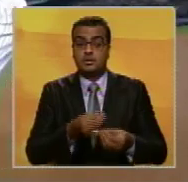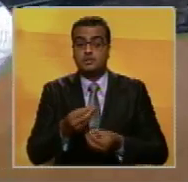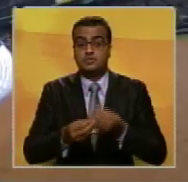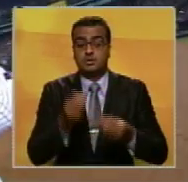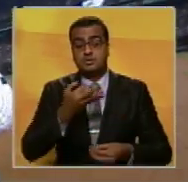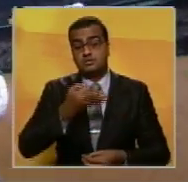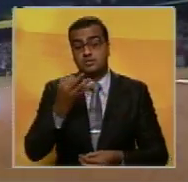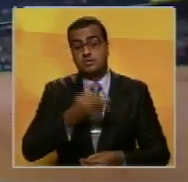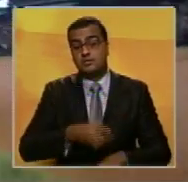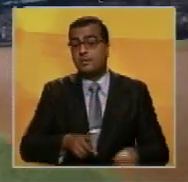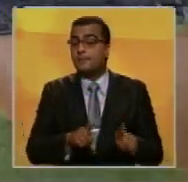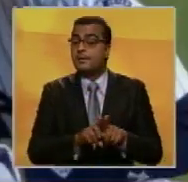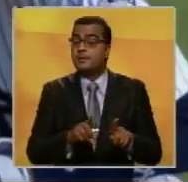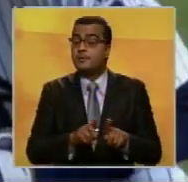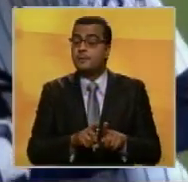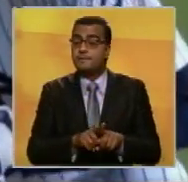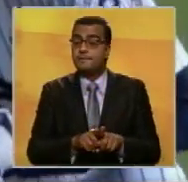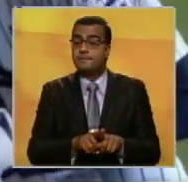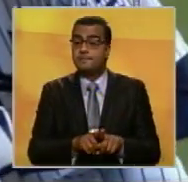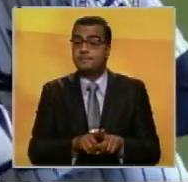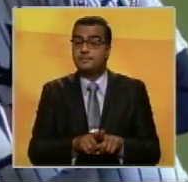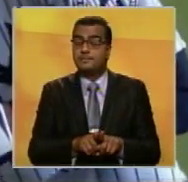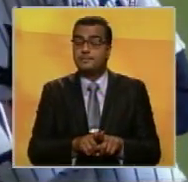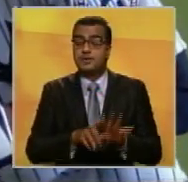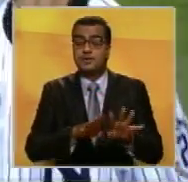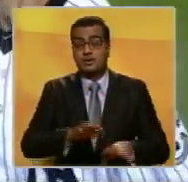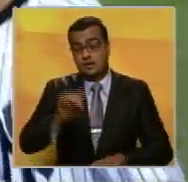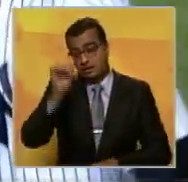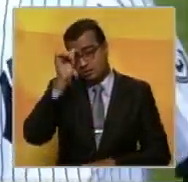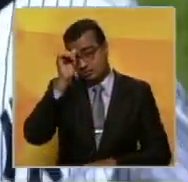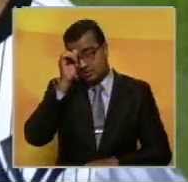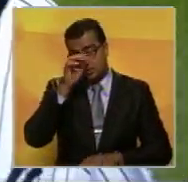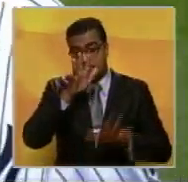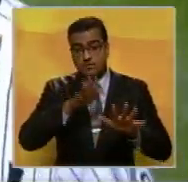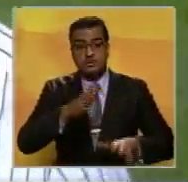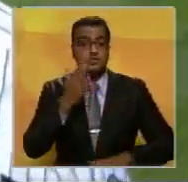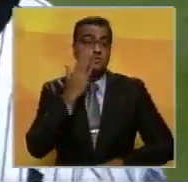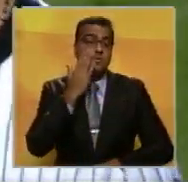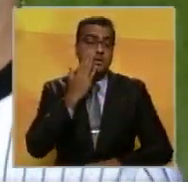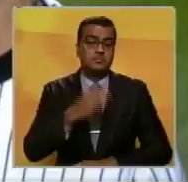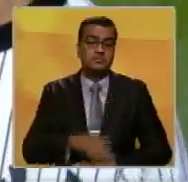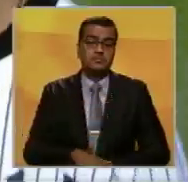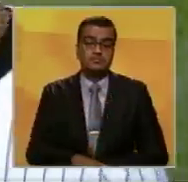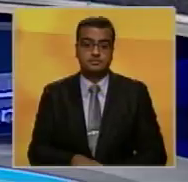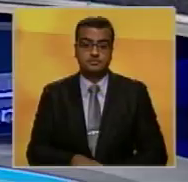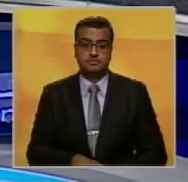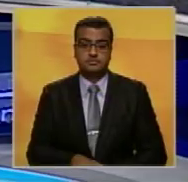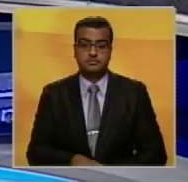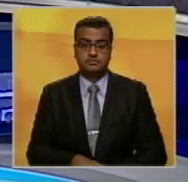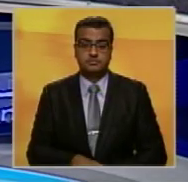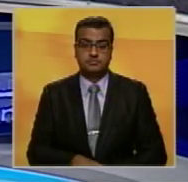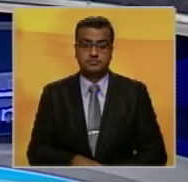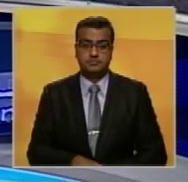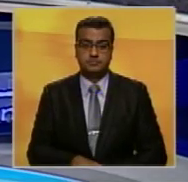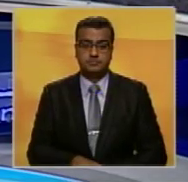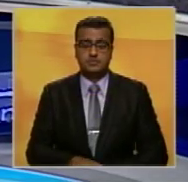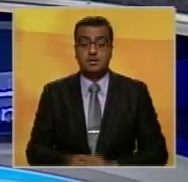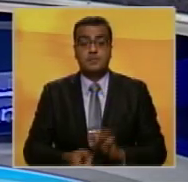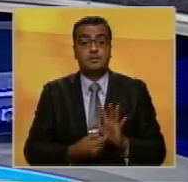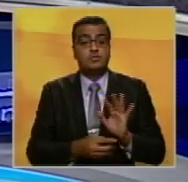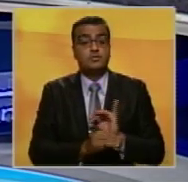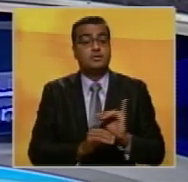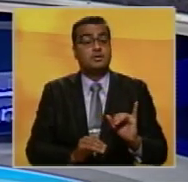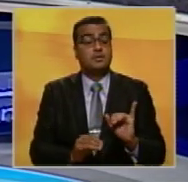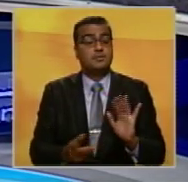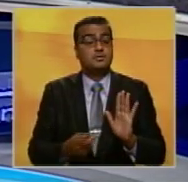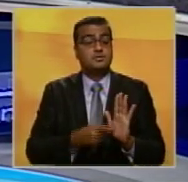aseguró que fue él mismo quien eligió tener la ceremonia el domingo como tributo a su madre Dorothy. Bueno, con esto llegamos al final de